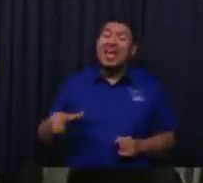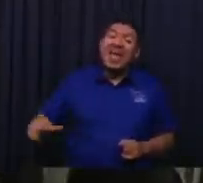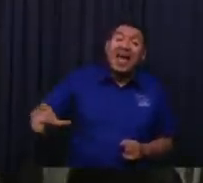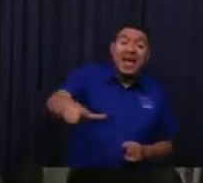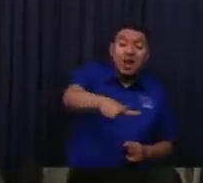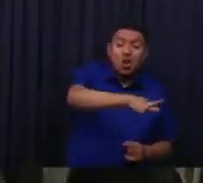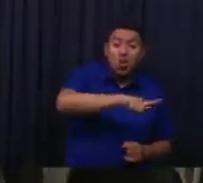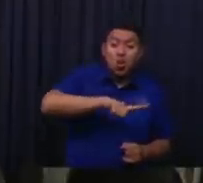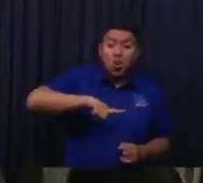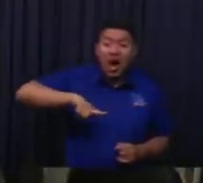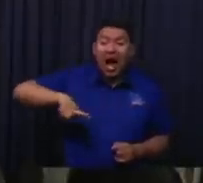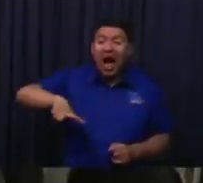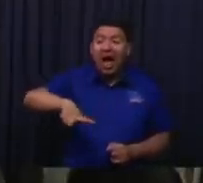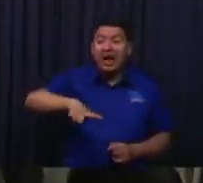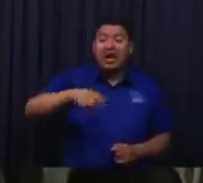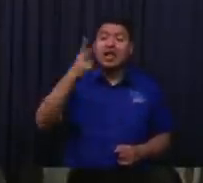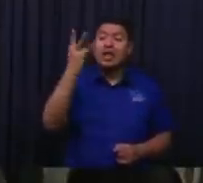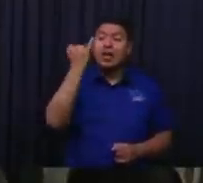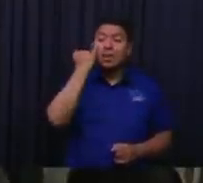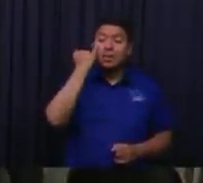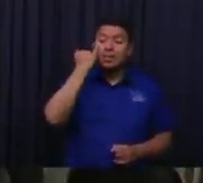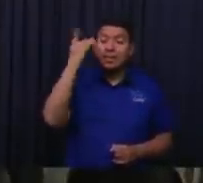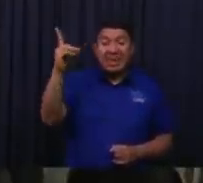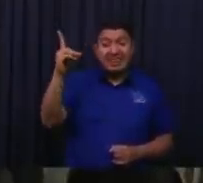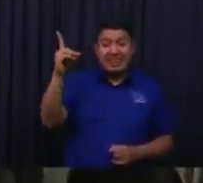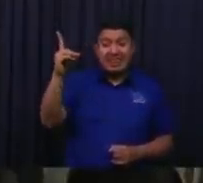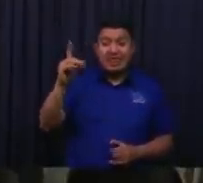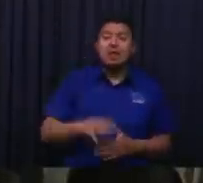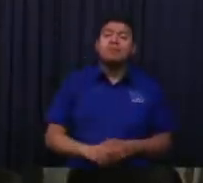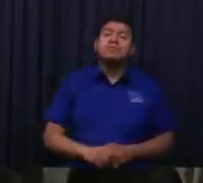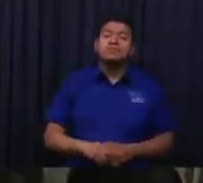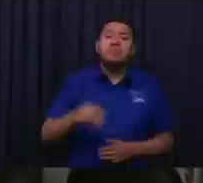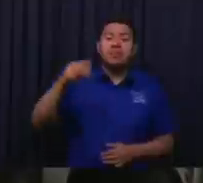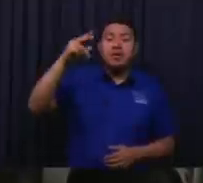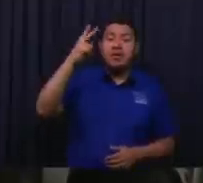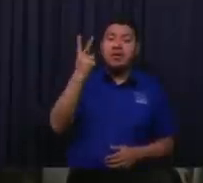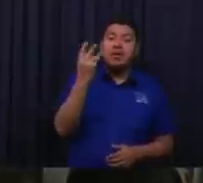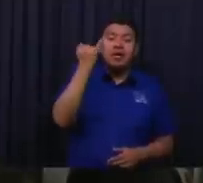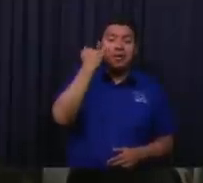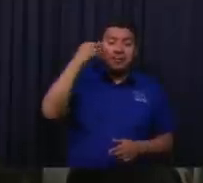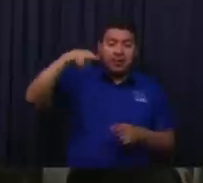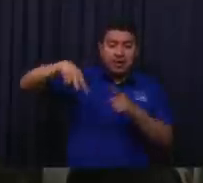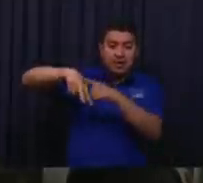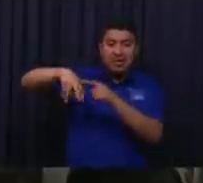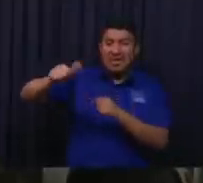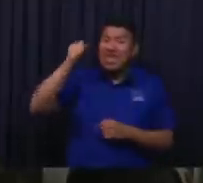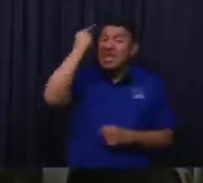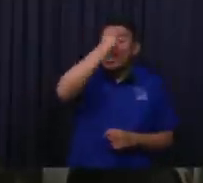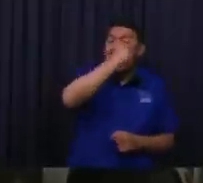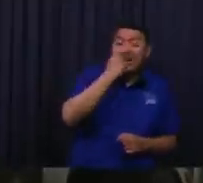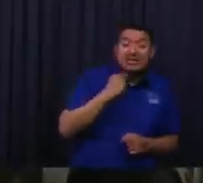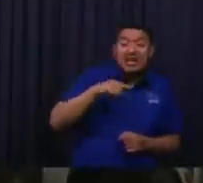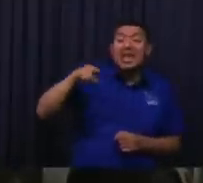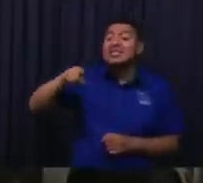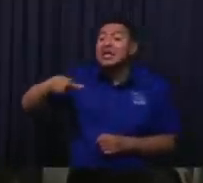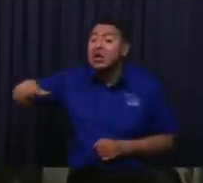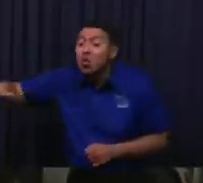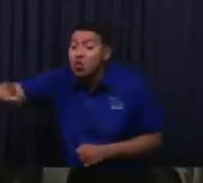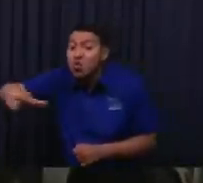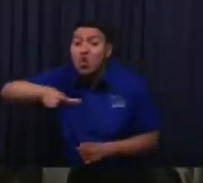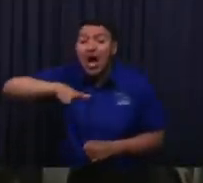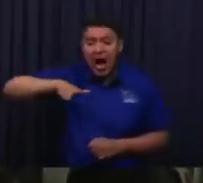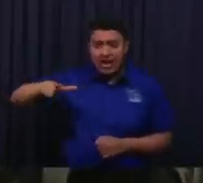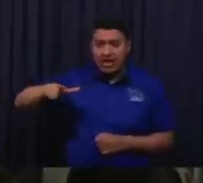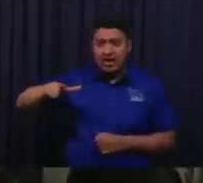vid, en el lugar de las viñas, en el lugar de las uvas, de las mejores uvas, ese es el lugar de los amores de